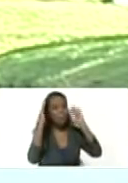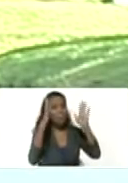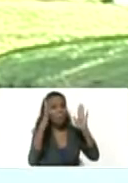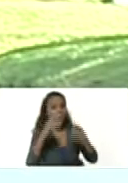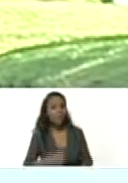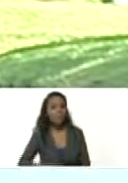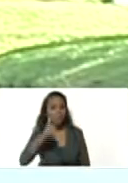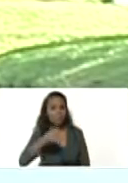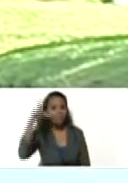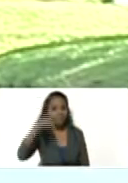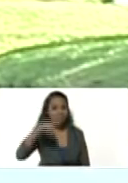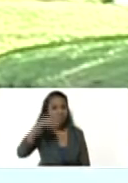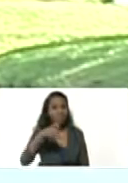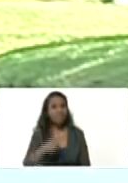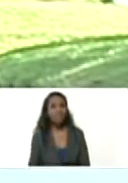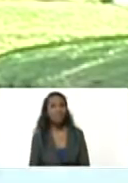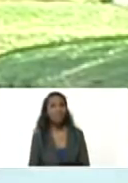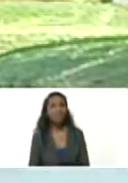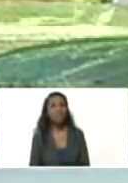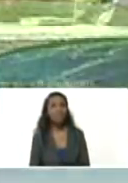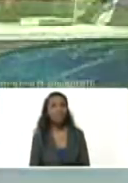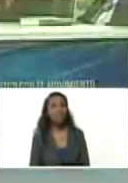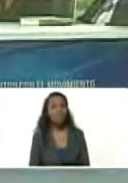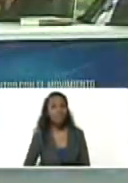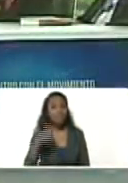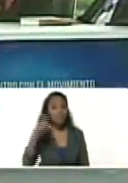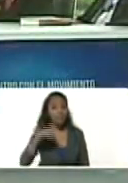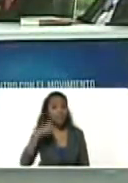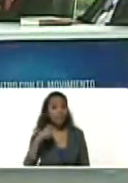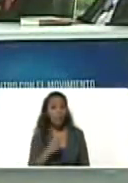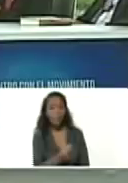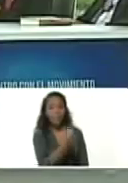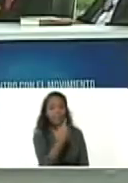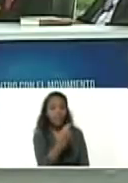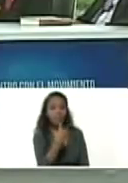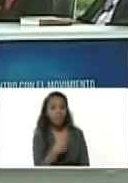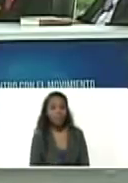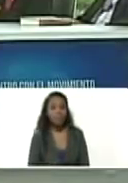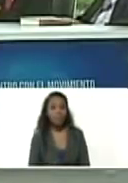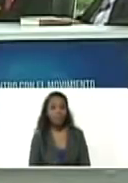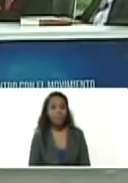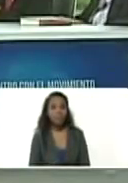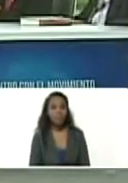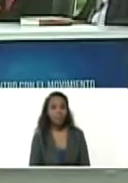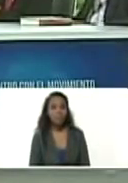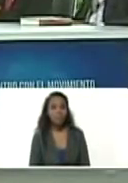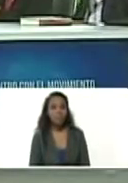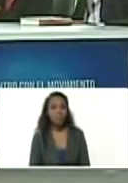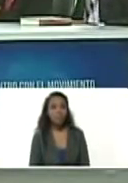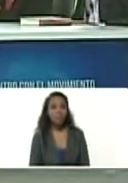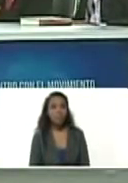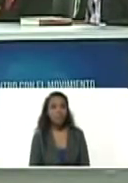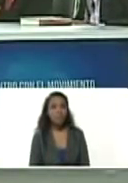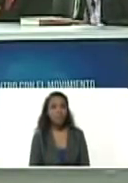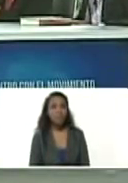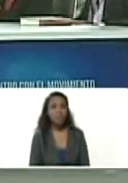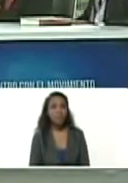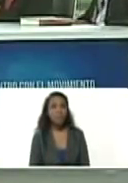más necesita, al que necesita la medicina, el arreglo de su